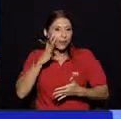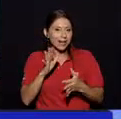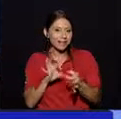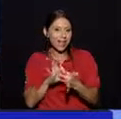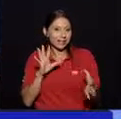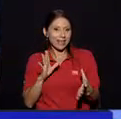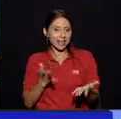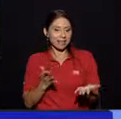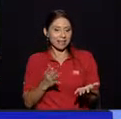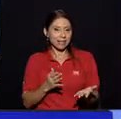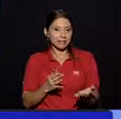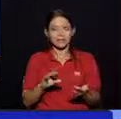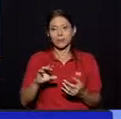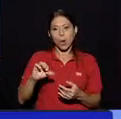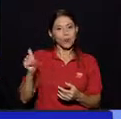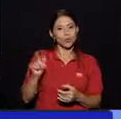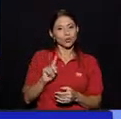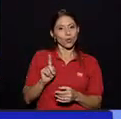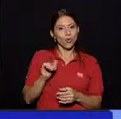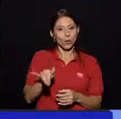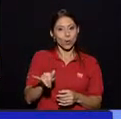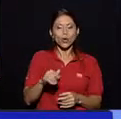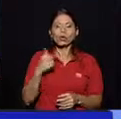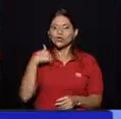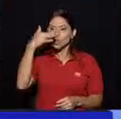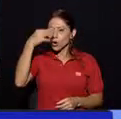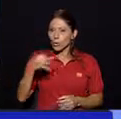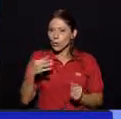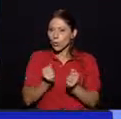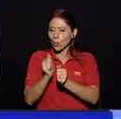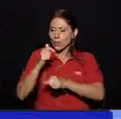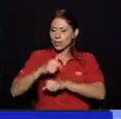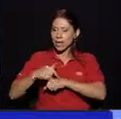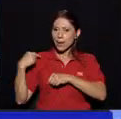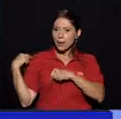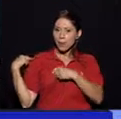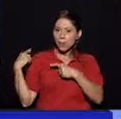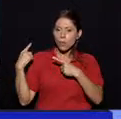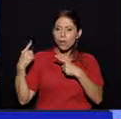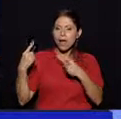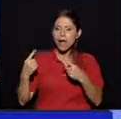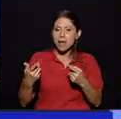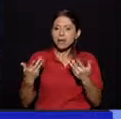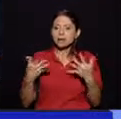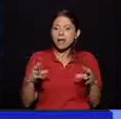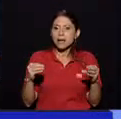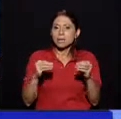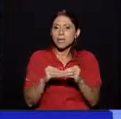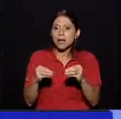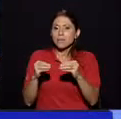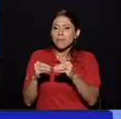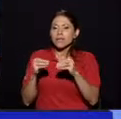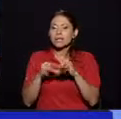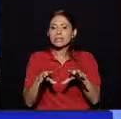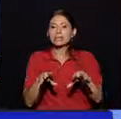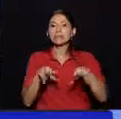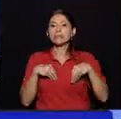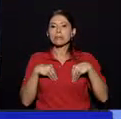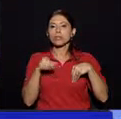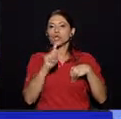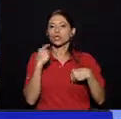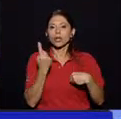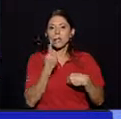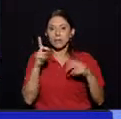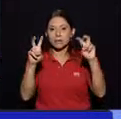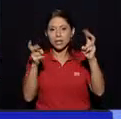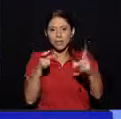no es solo un tema de maltrato. El tema de la negligencia, que es lo que ahora yo creo que ha aumentado también significativamente los casos, la negligencia puede